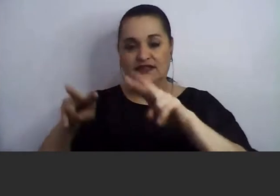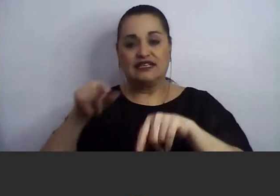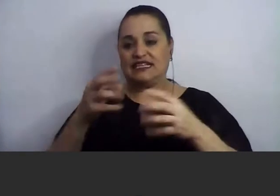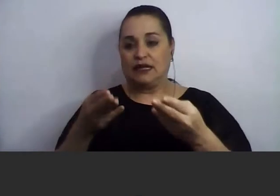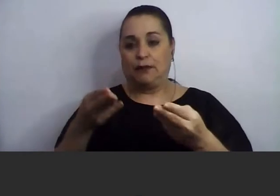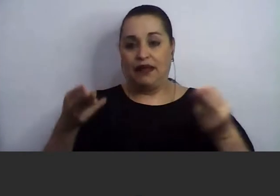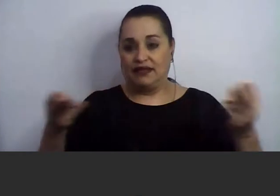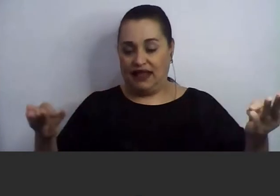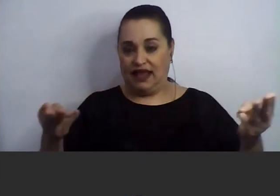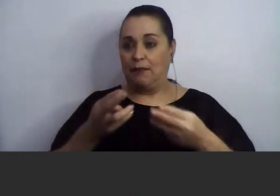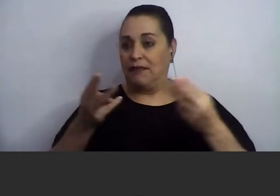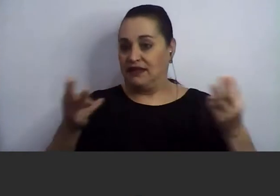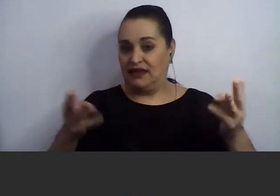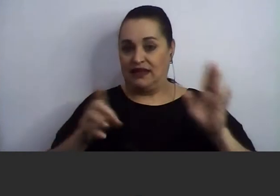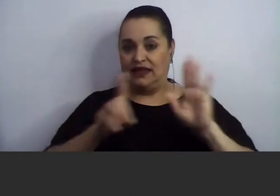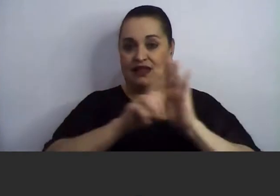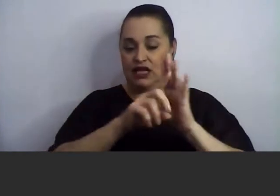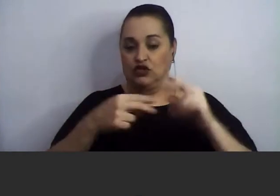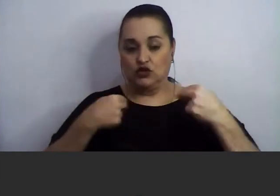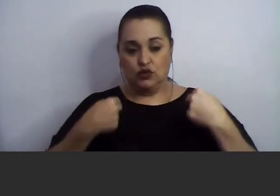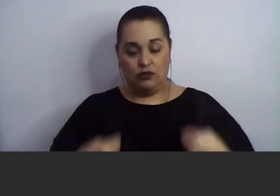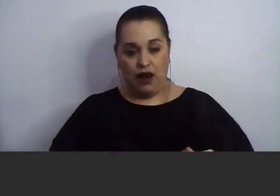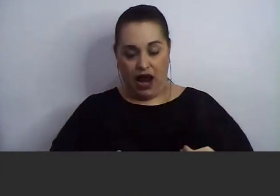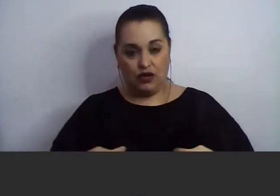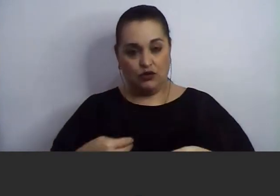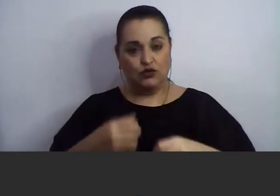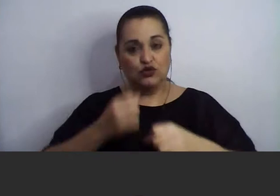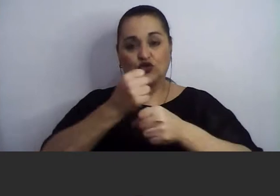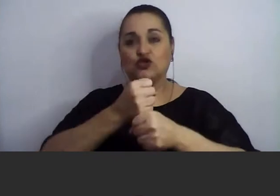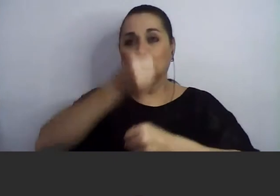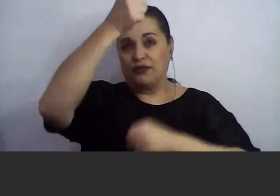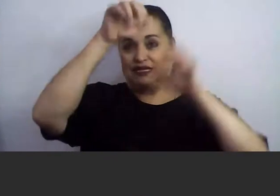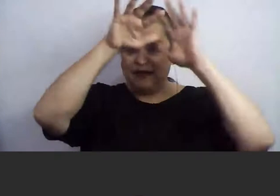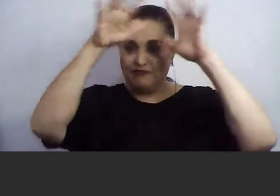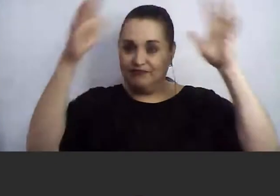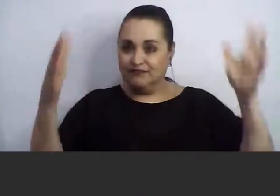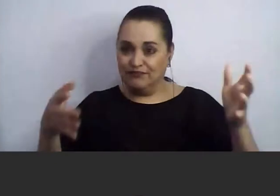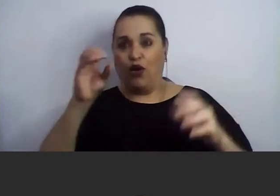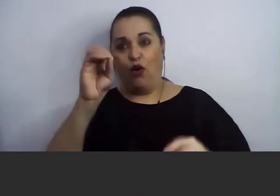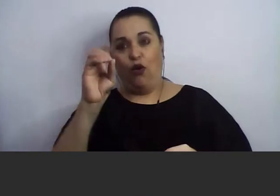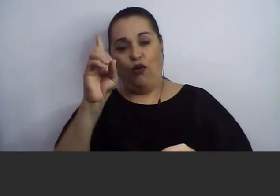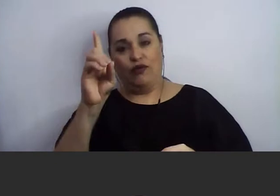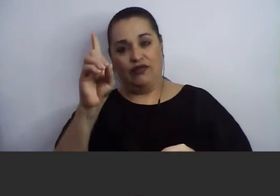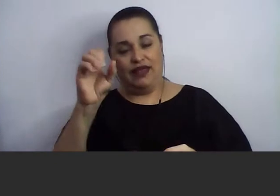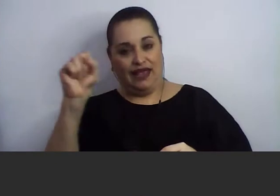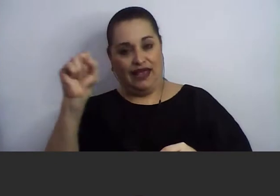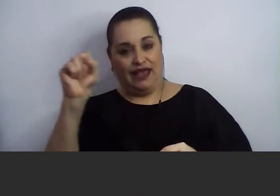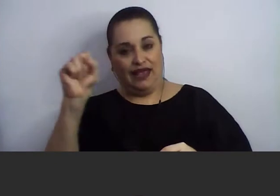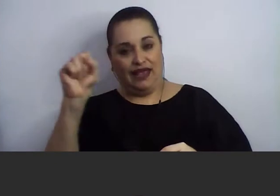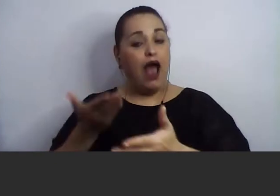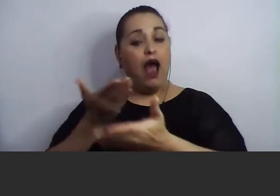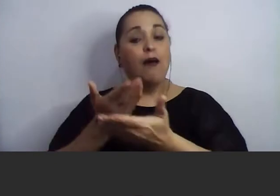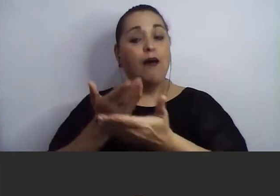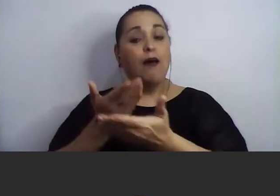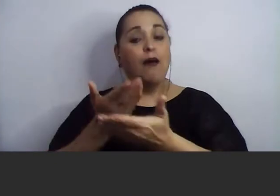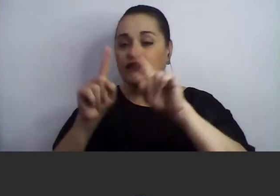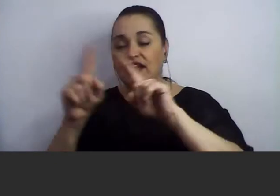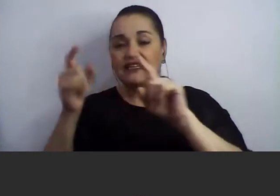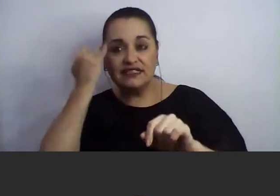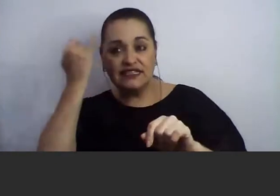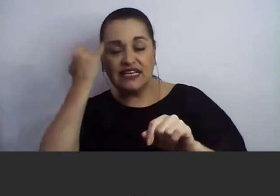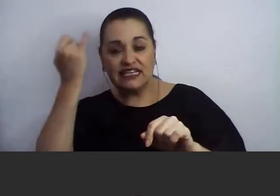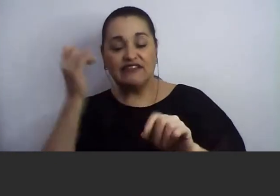materia, en materia de derechos humanos y bajo la gran sombrilla de los ODS, como el aporte o las diferentes iniciativas que nos